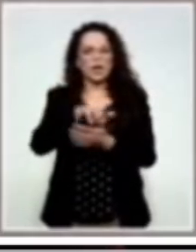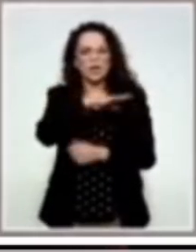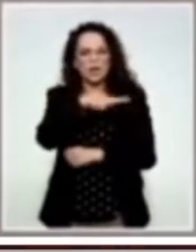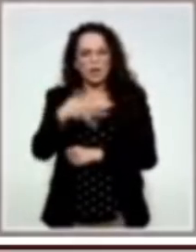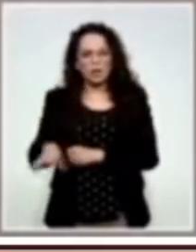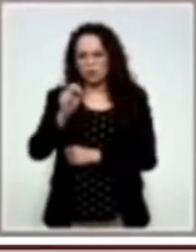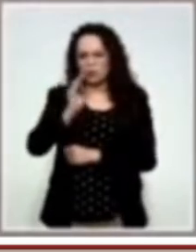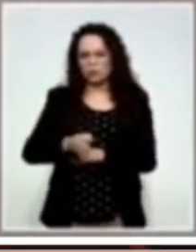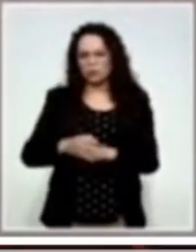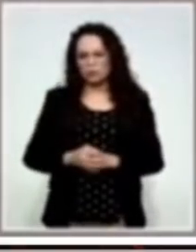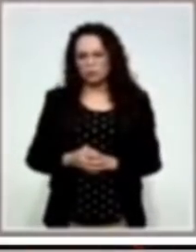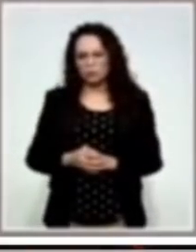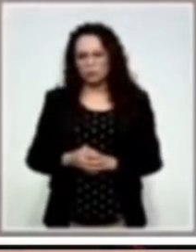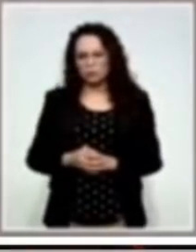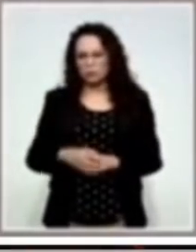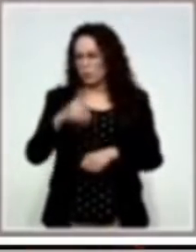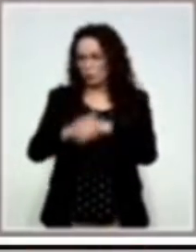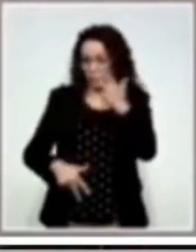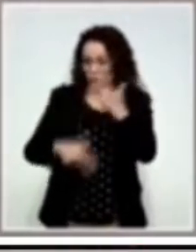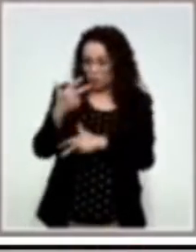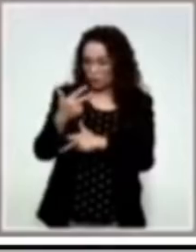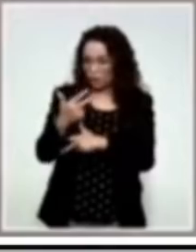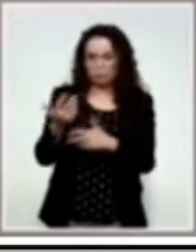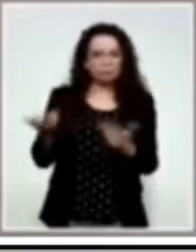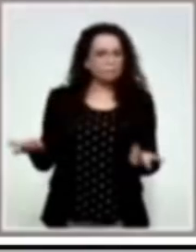generales? El 13º transitorio.